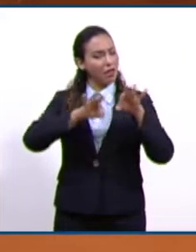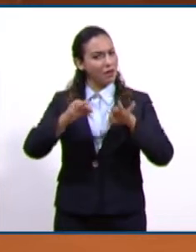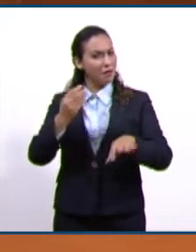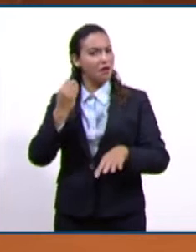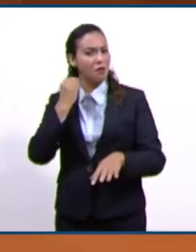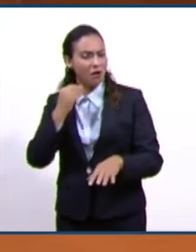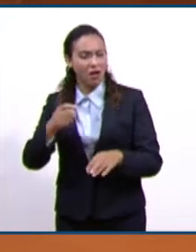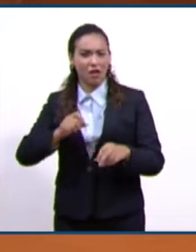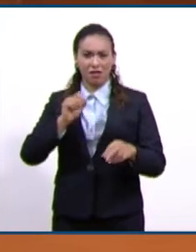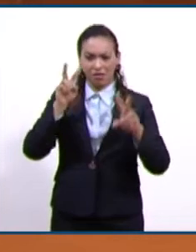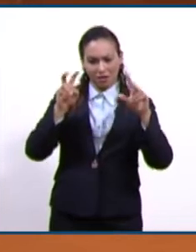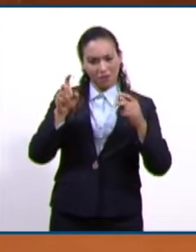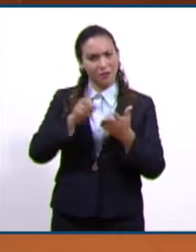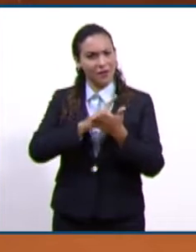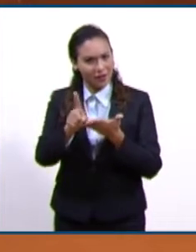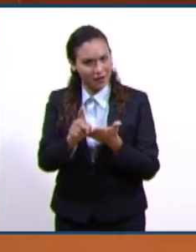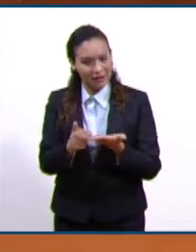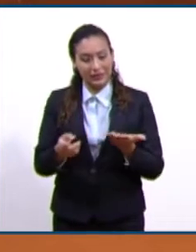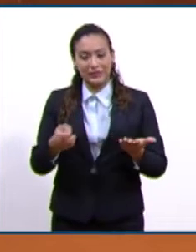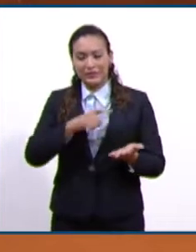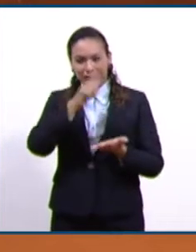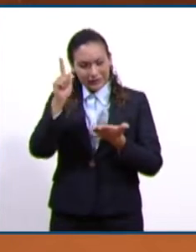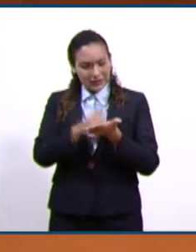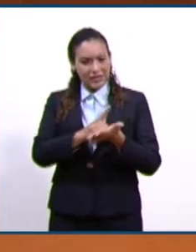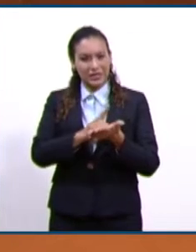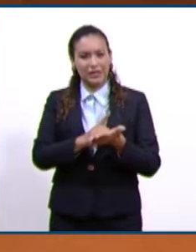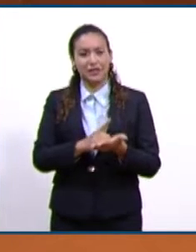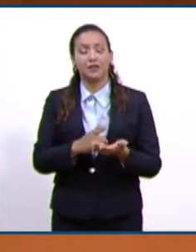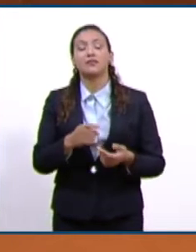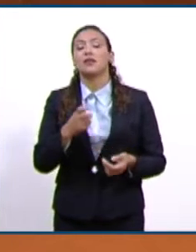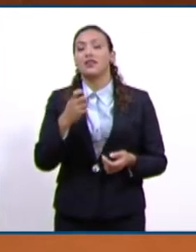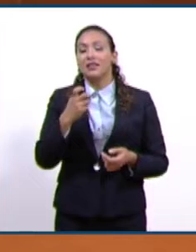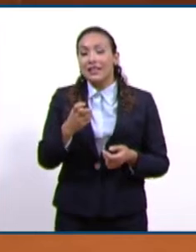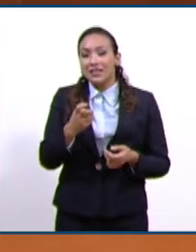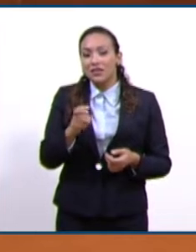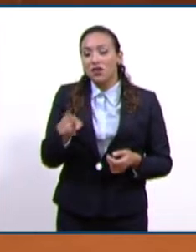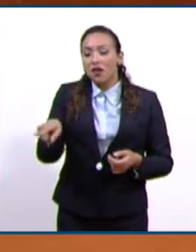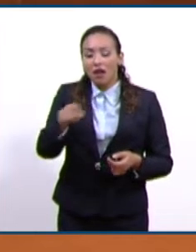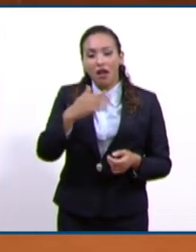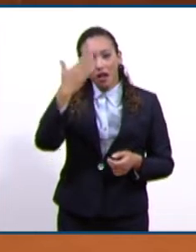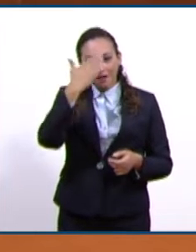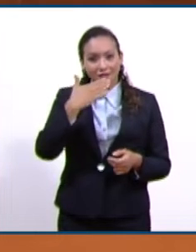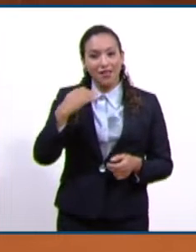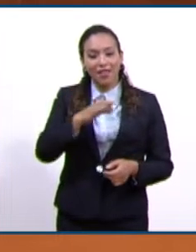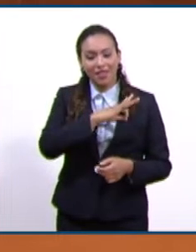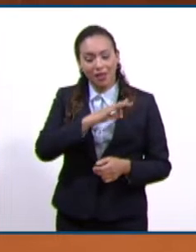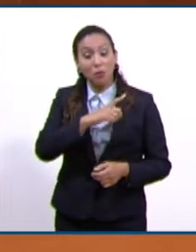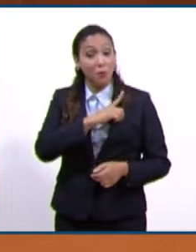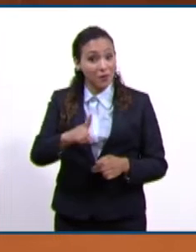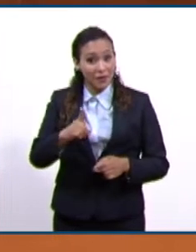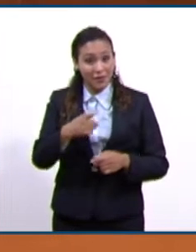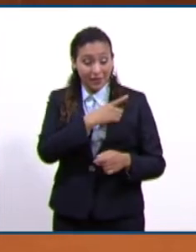en teoría, y así debería ser siempre, pero bueno, al menos en teoría, capacitados perfectamente para